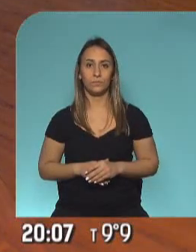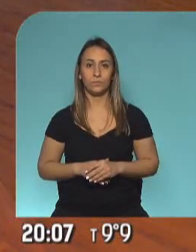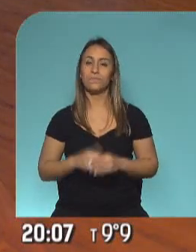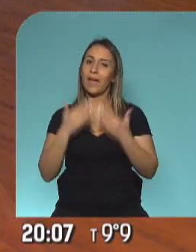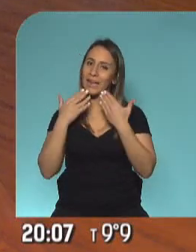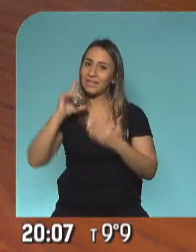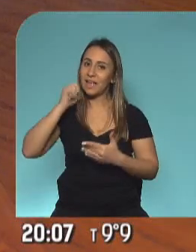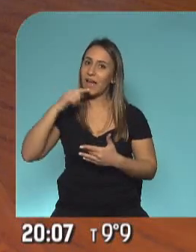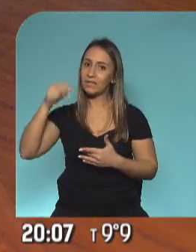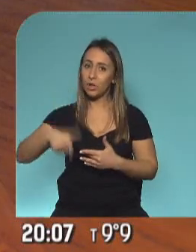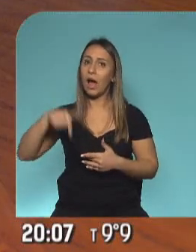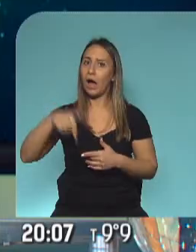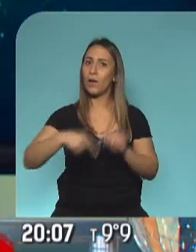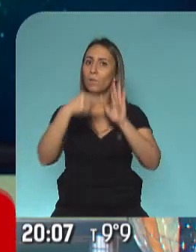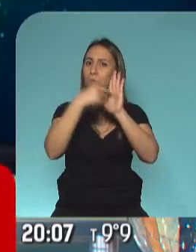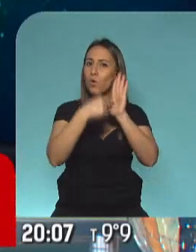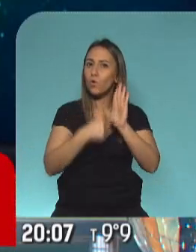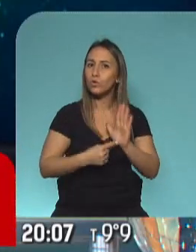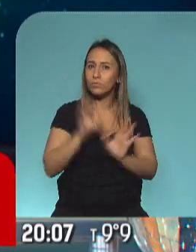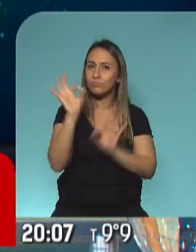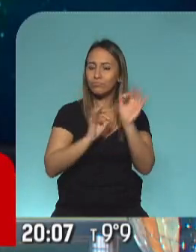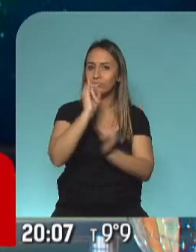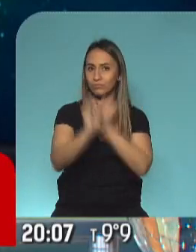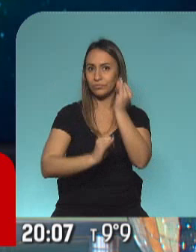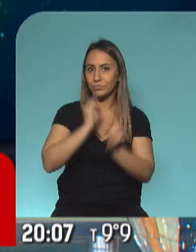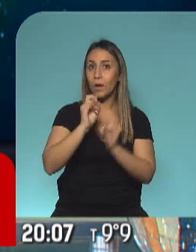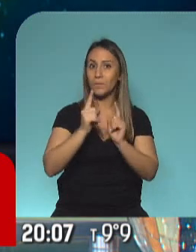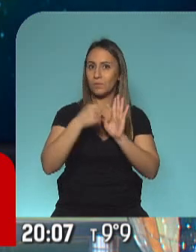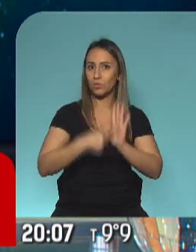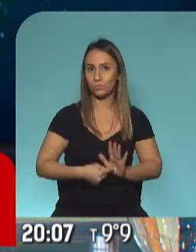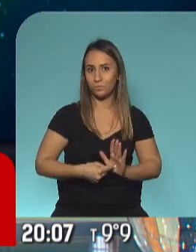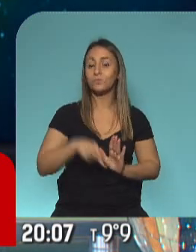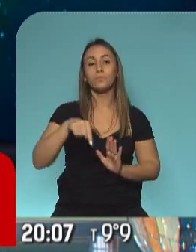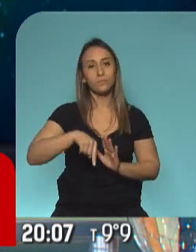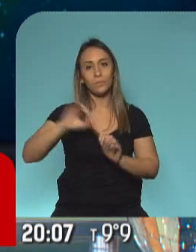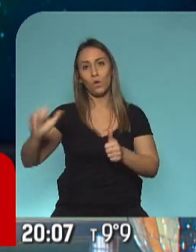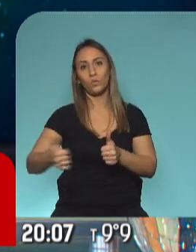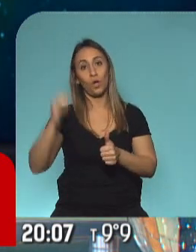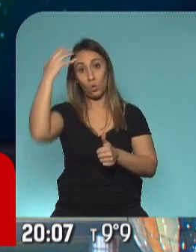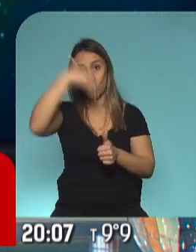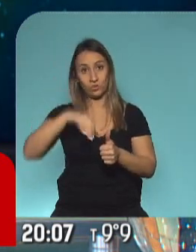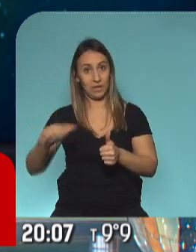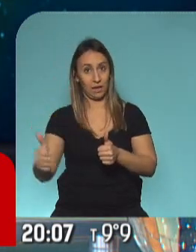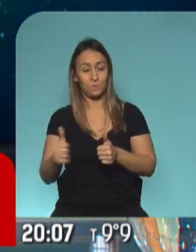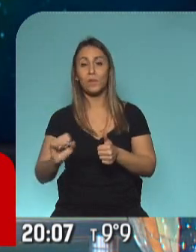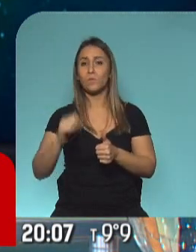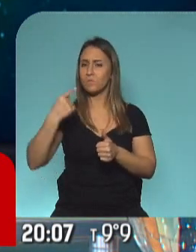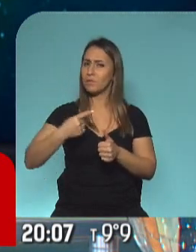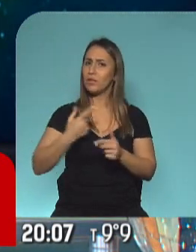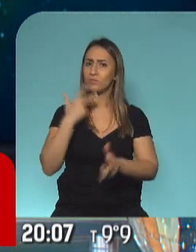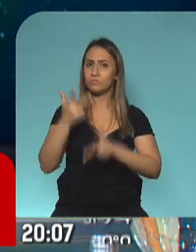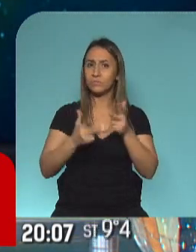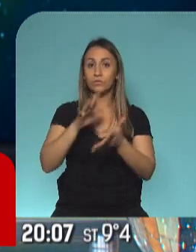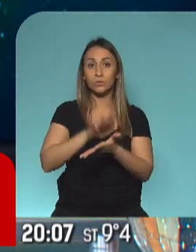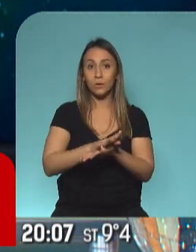Gracias, Gastón. Vamos a ir punto por punto de su punteo, justamente, aquí con Lucía Isikoff. Primero, Lucía, hablemos de por